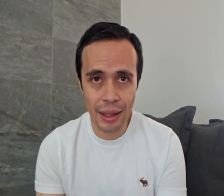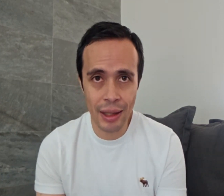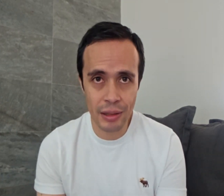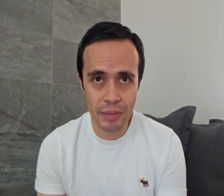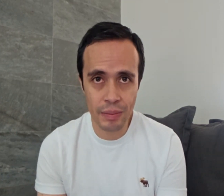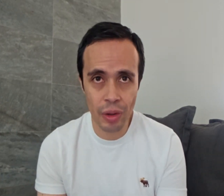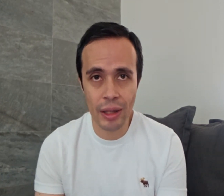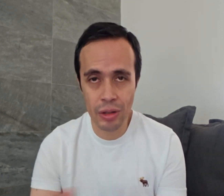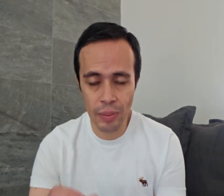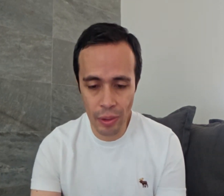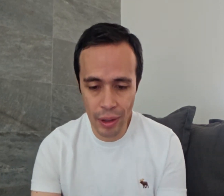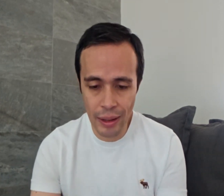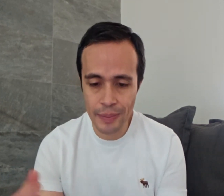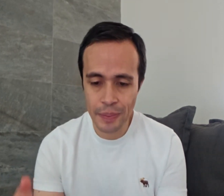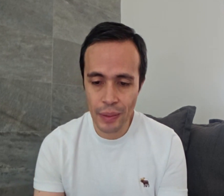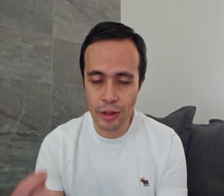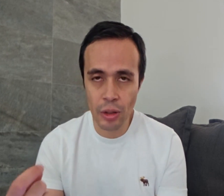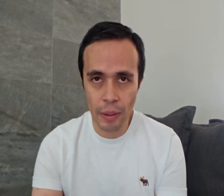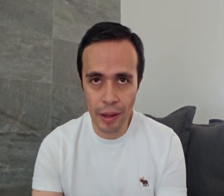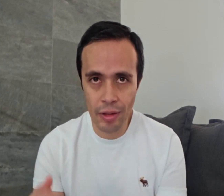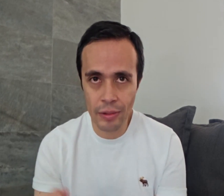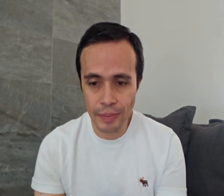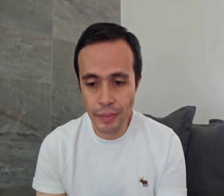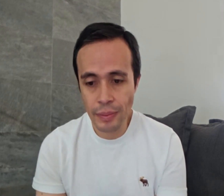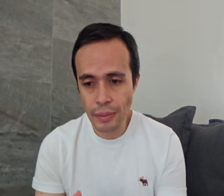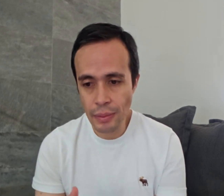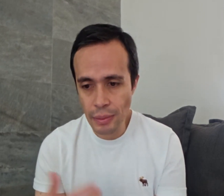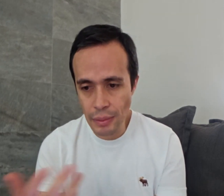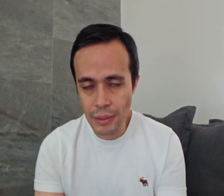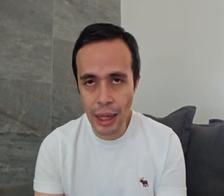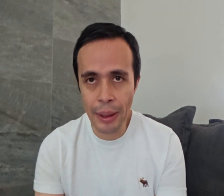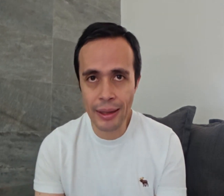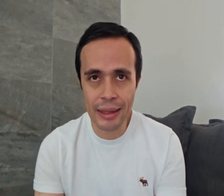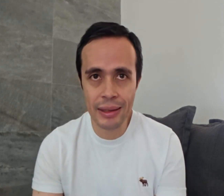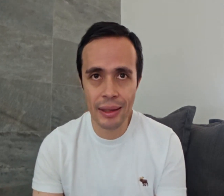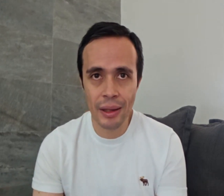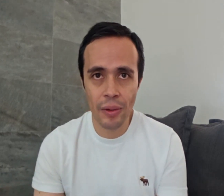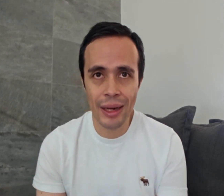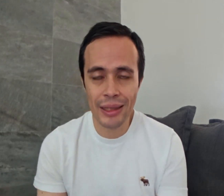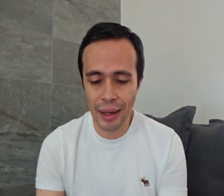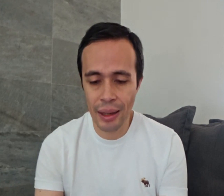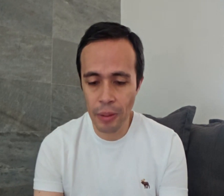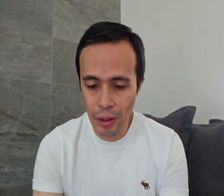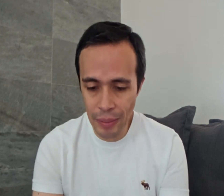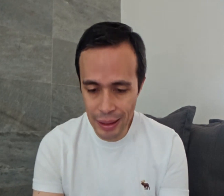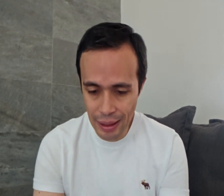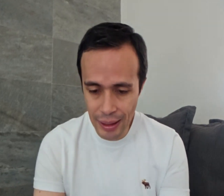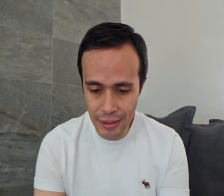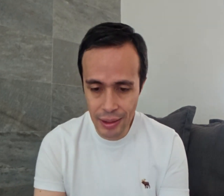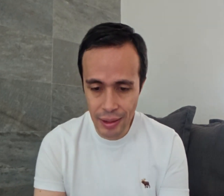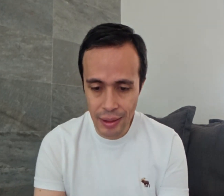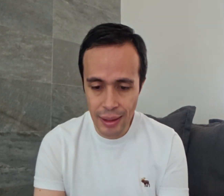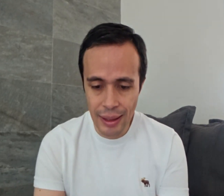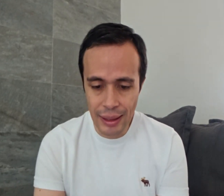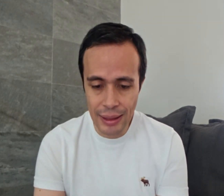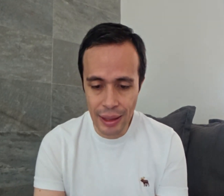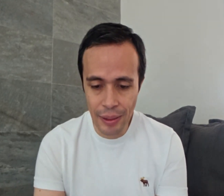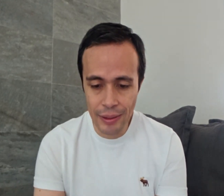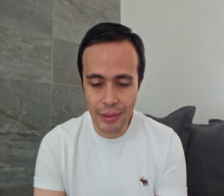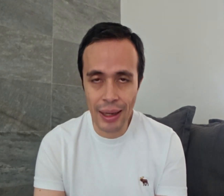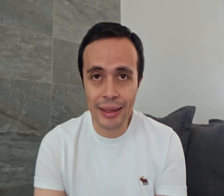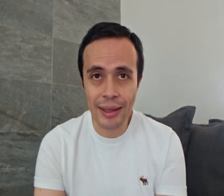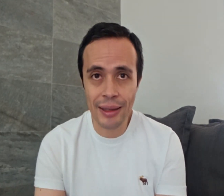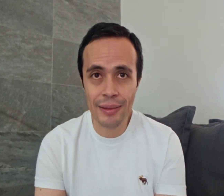y las niñas, porque esto provoca sobrepeso, diabetes, una serie de problemáticas que